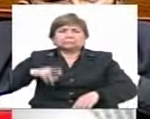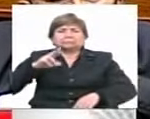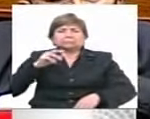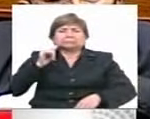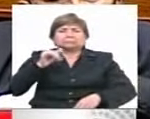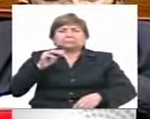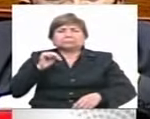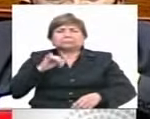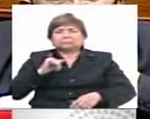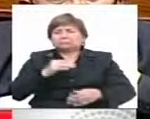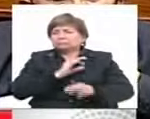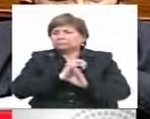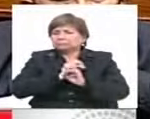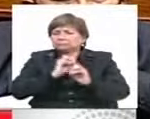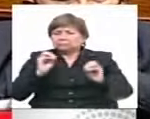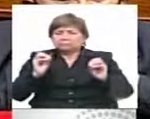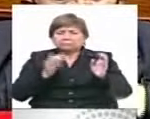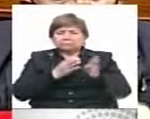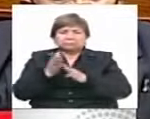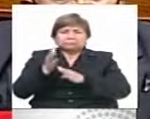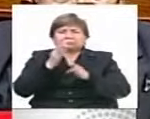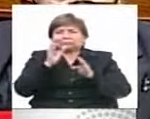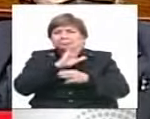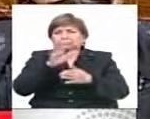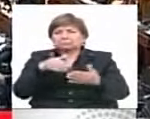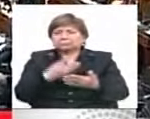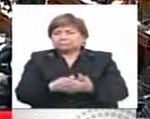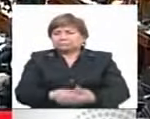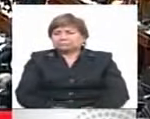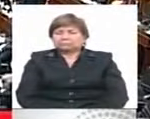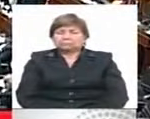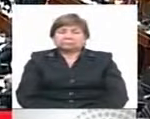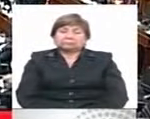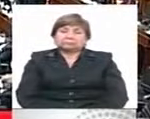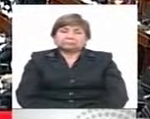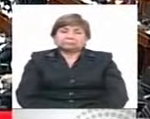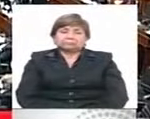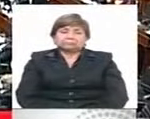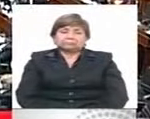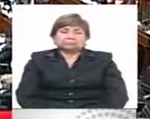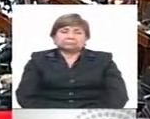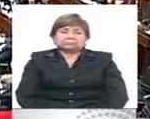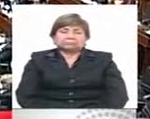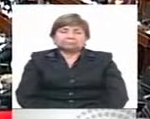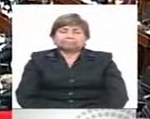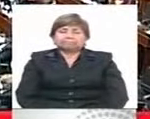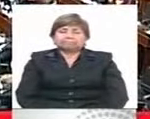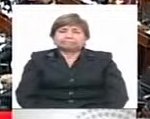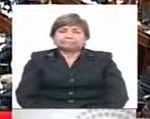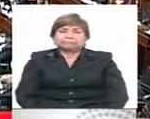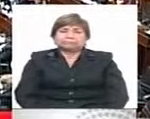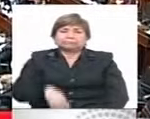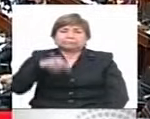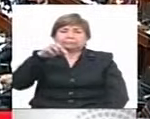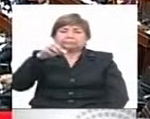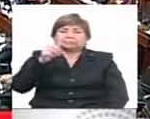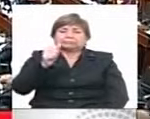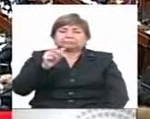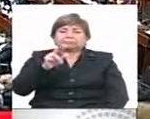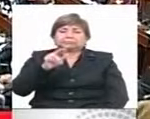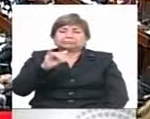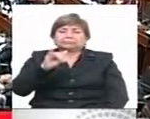para nada, es decir, una desorientación total. Tiene la palabra el congresista Alfredo Pariona por